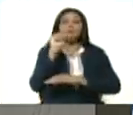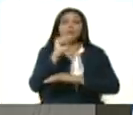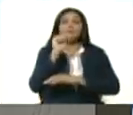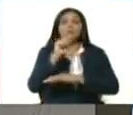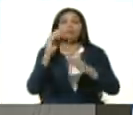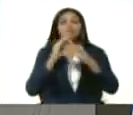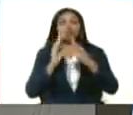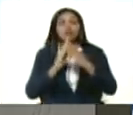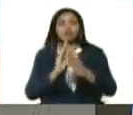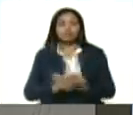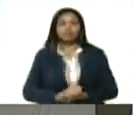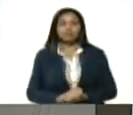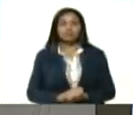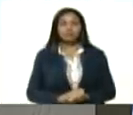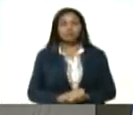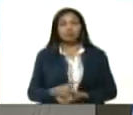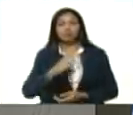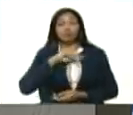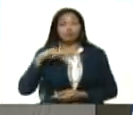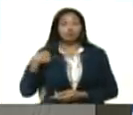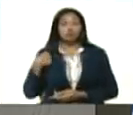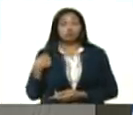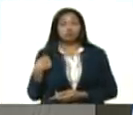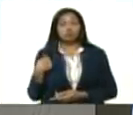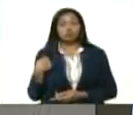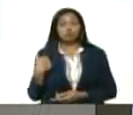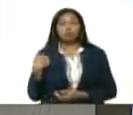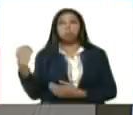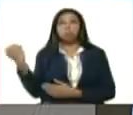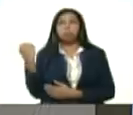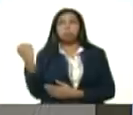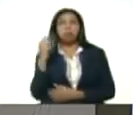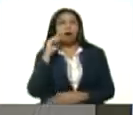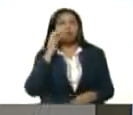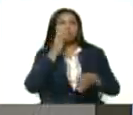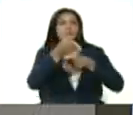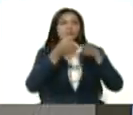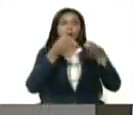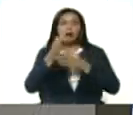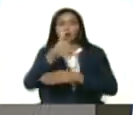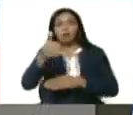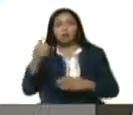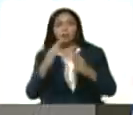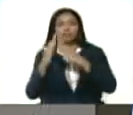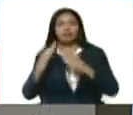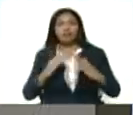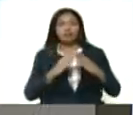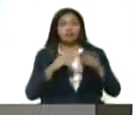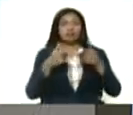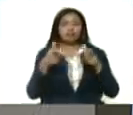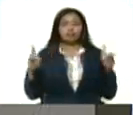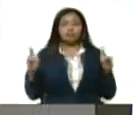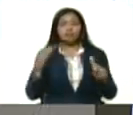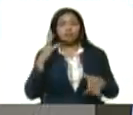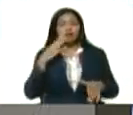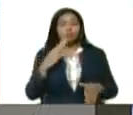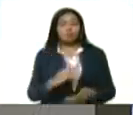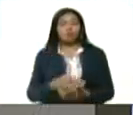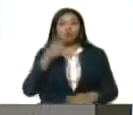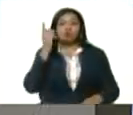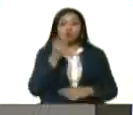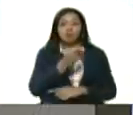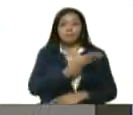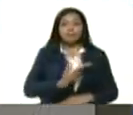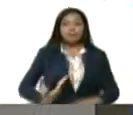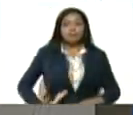casa. Si nosotros no estuviéramos haciendo el despistaje personalizado y amplio que ordenó el presidente